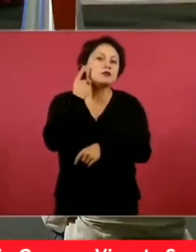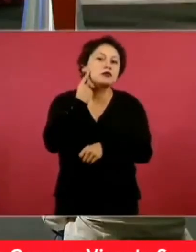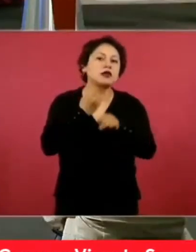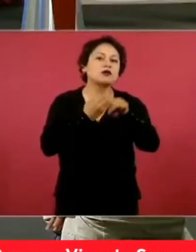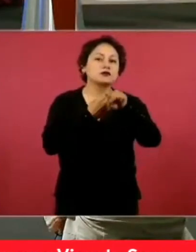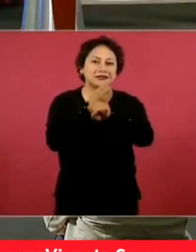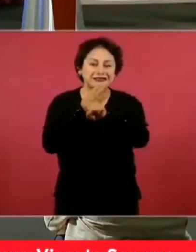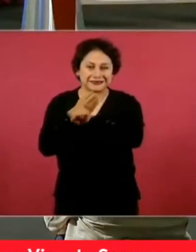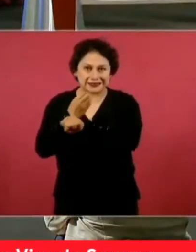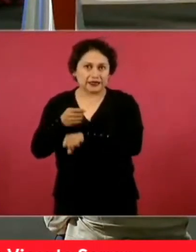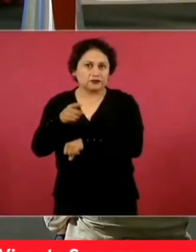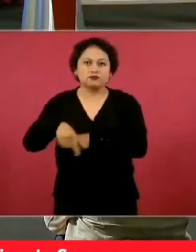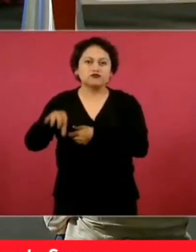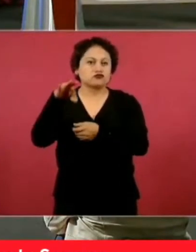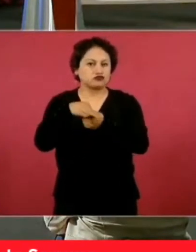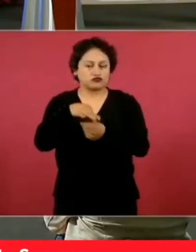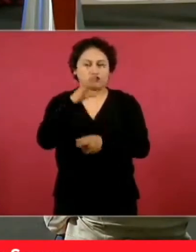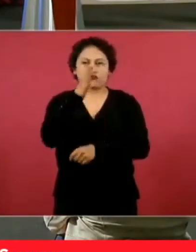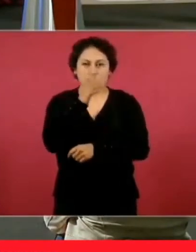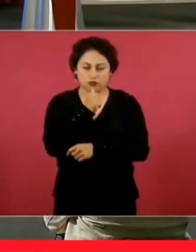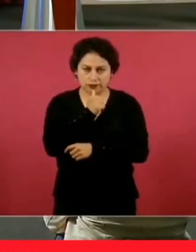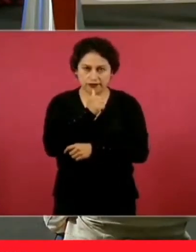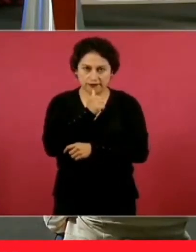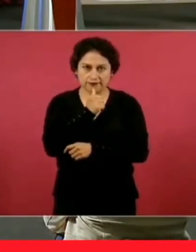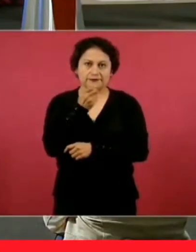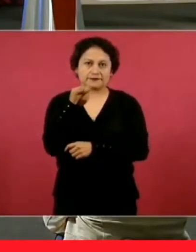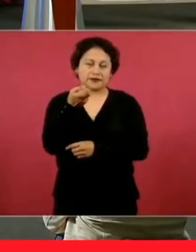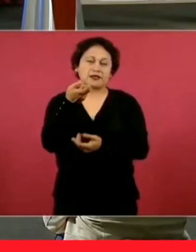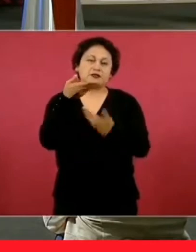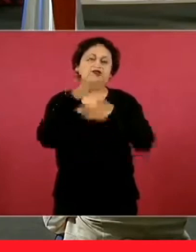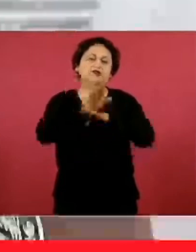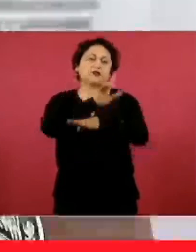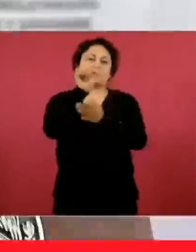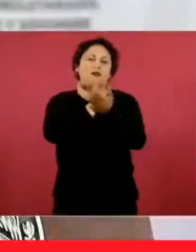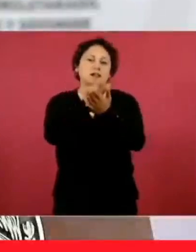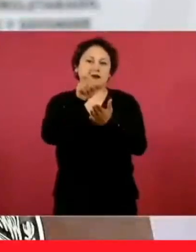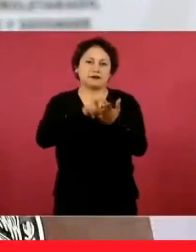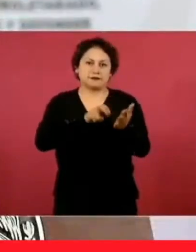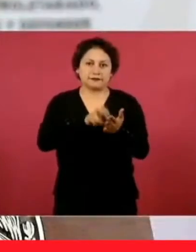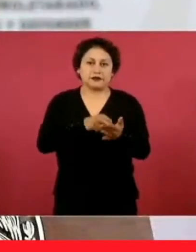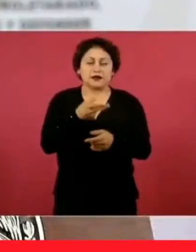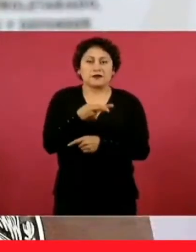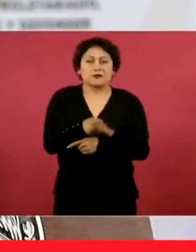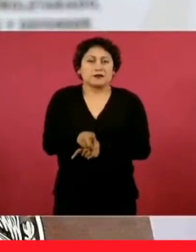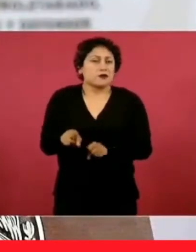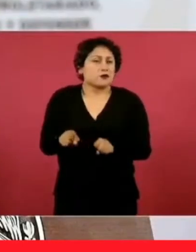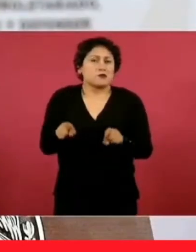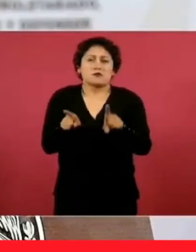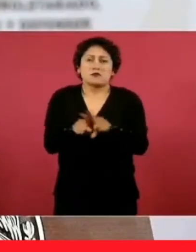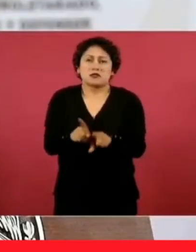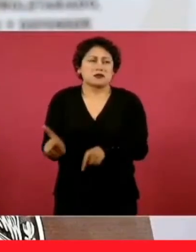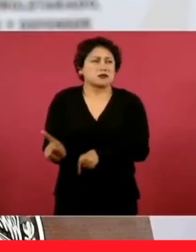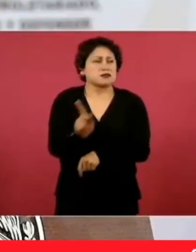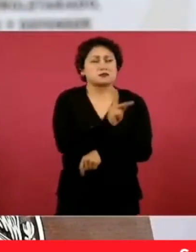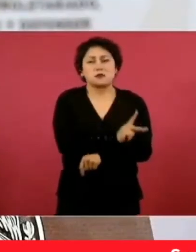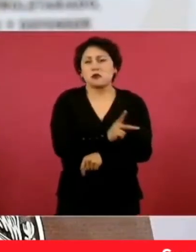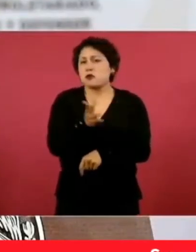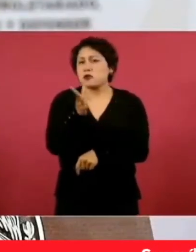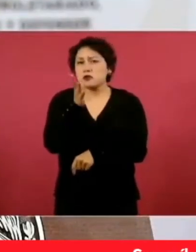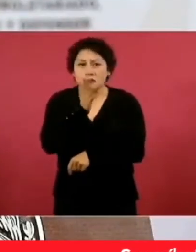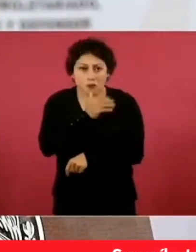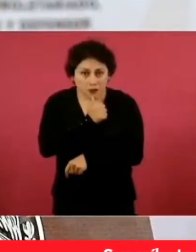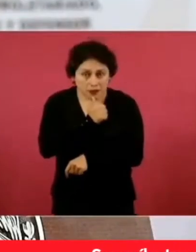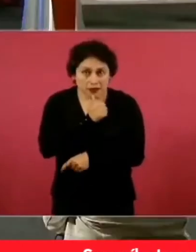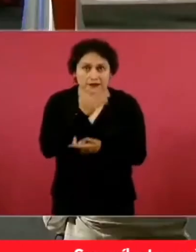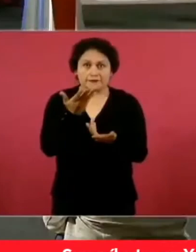reforma constitucional del Poder Judicial. Pero tampoco procede. Y miren, este es